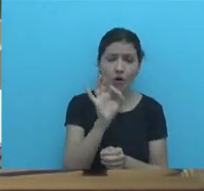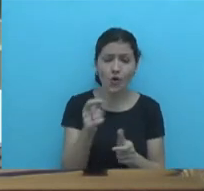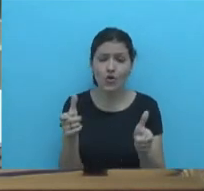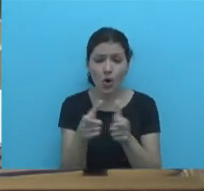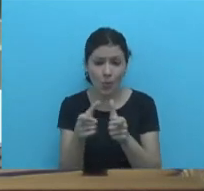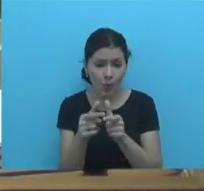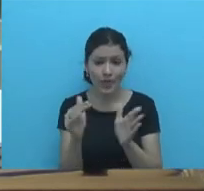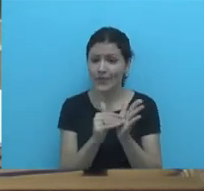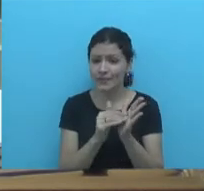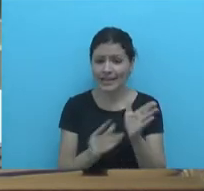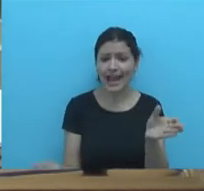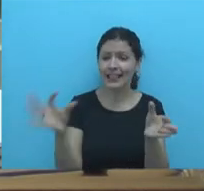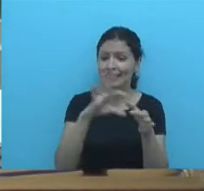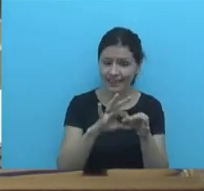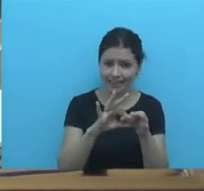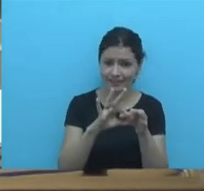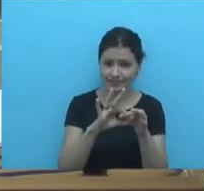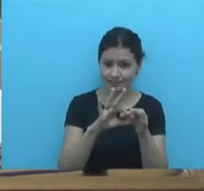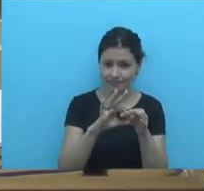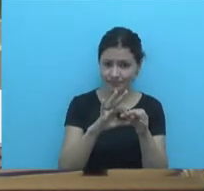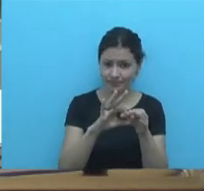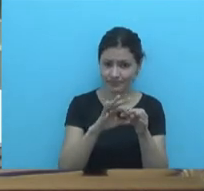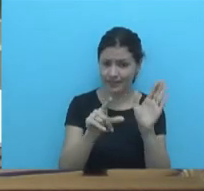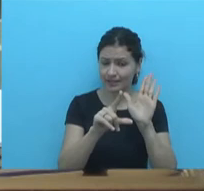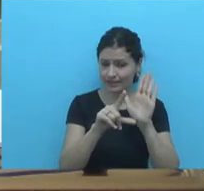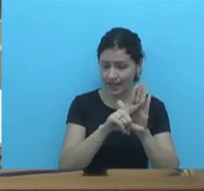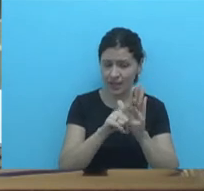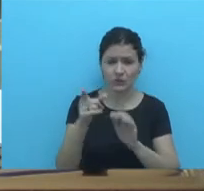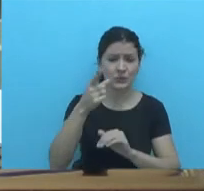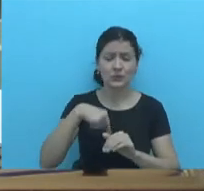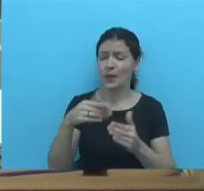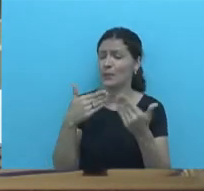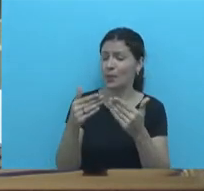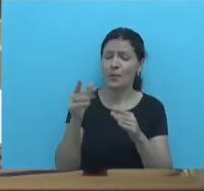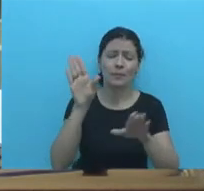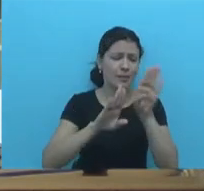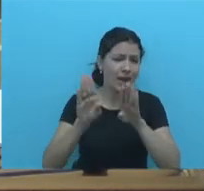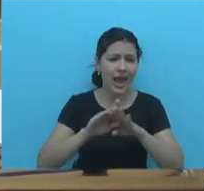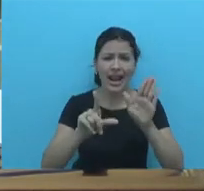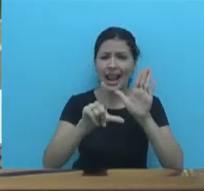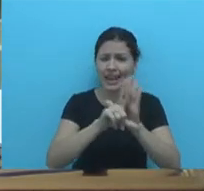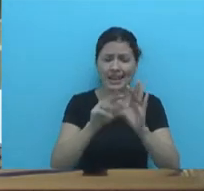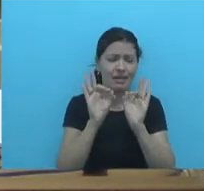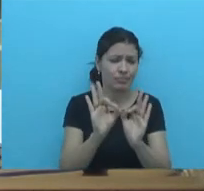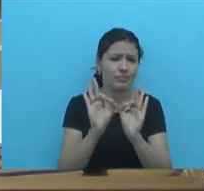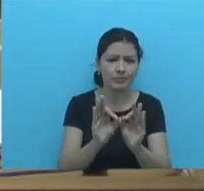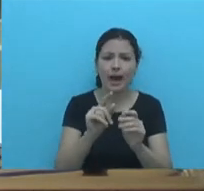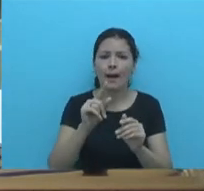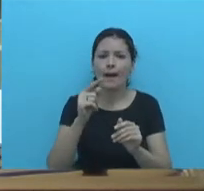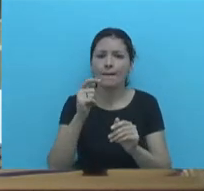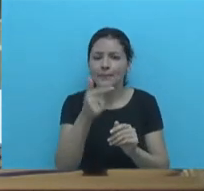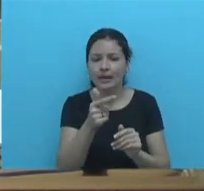adhiera a esto, porque estas discusiones van a bajar indudablemente. Nosotros podemos hacer la mejor ley acá y en cada localidad se va a